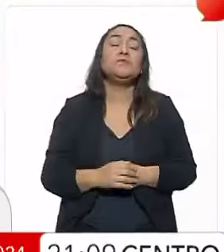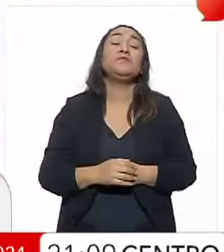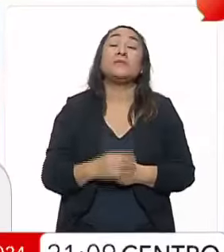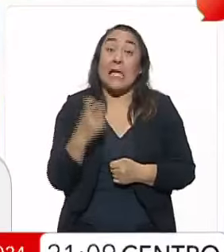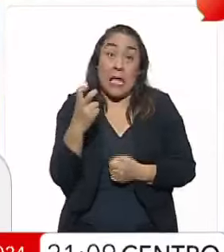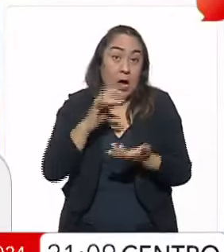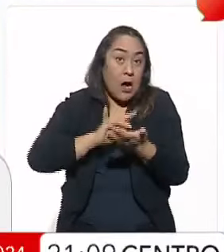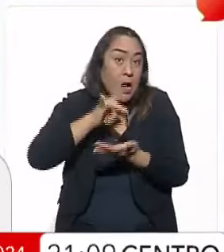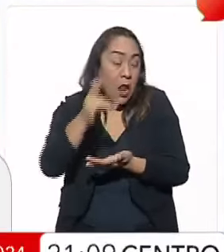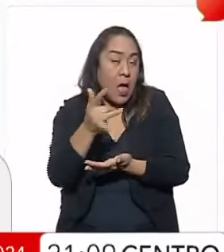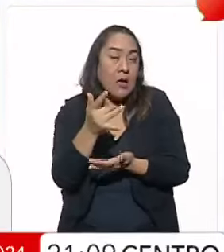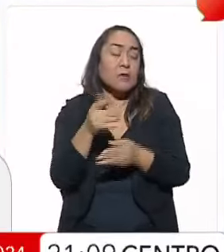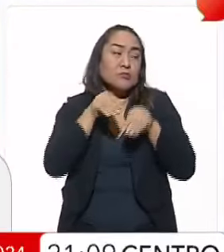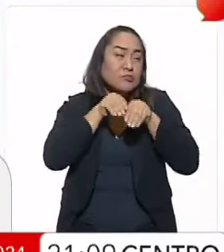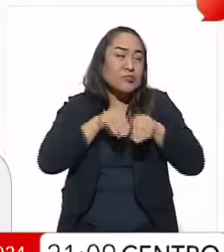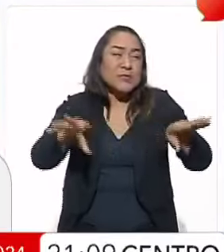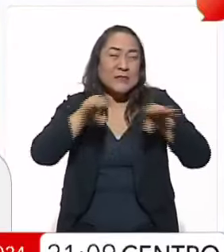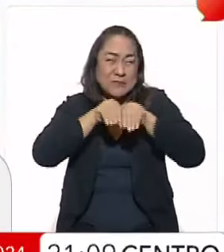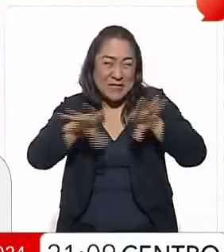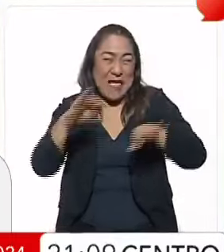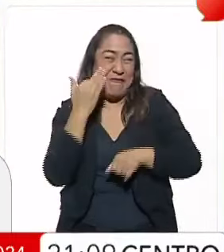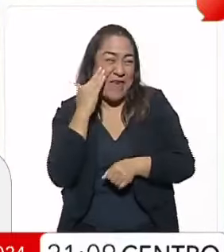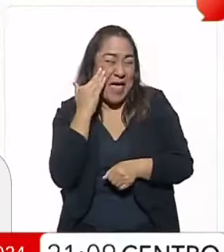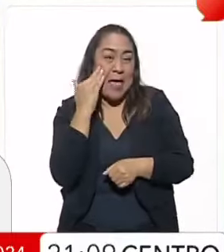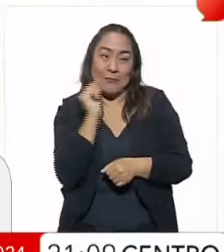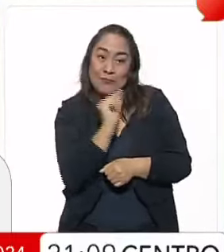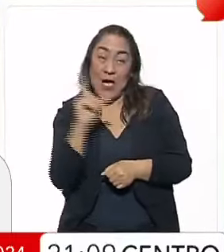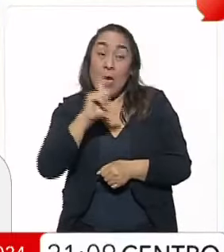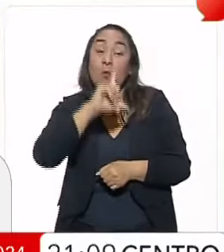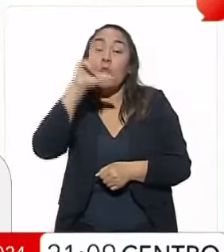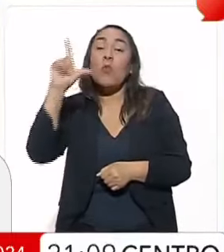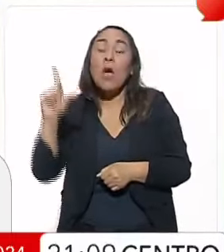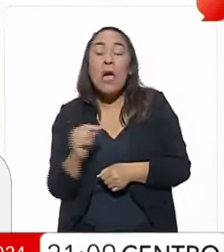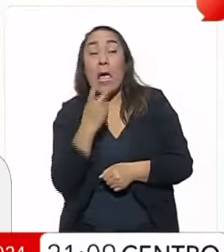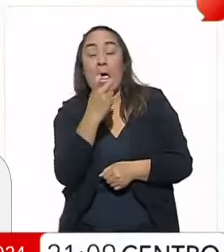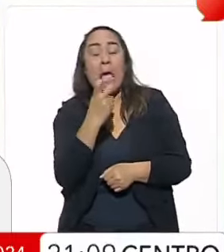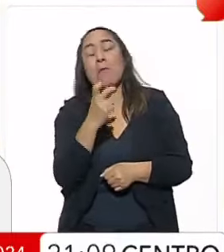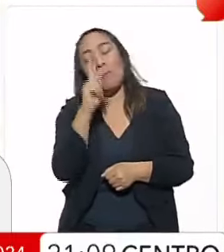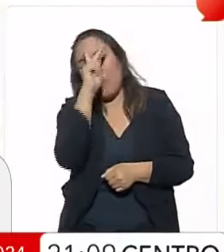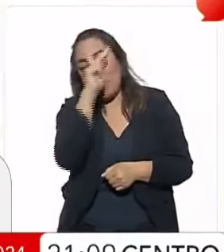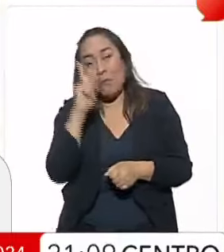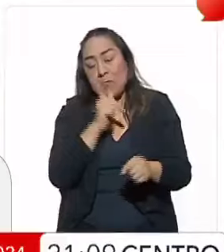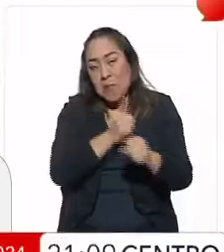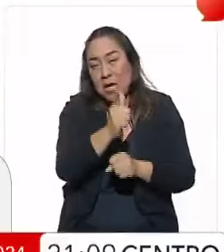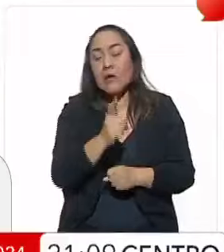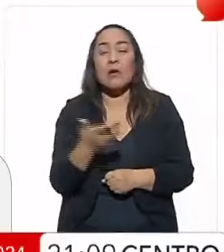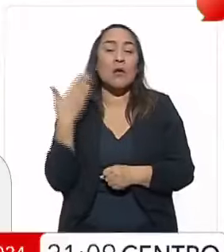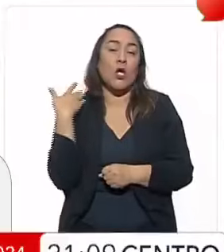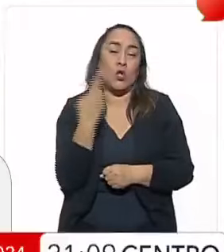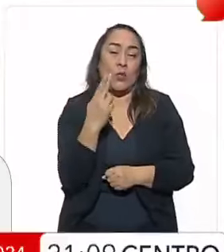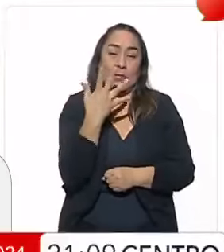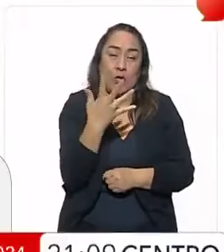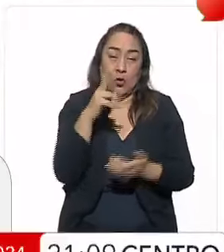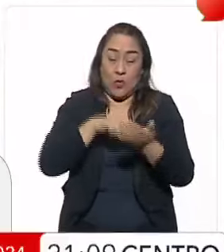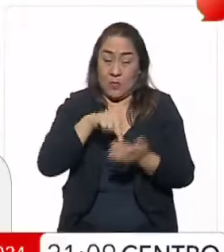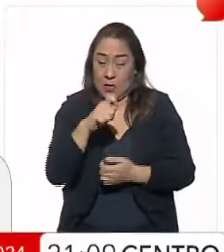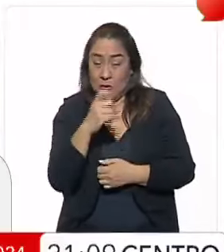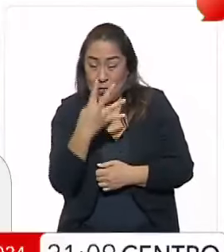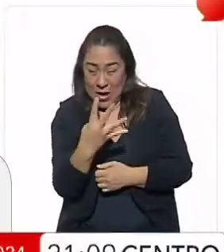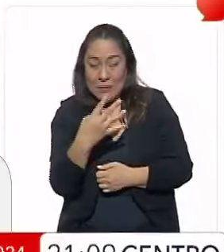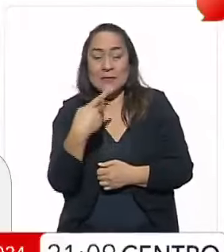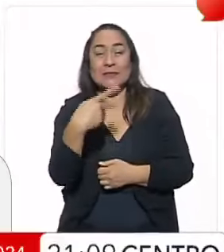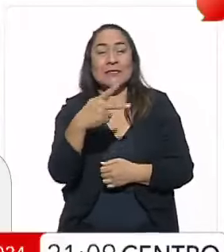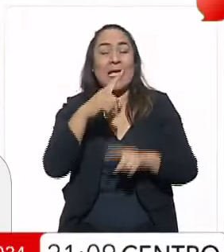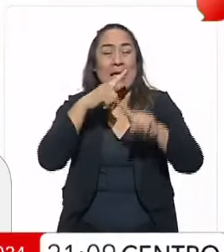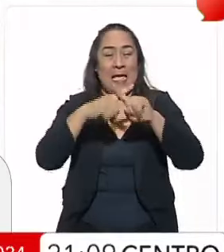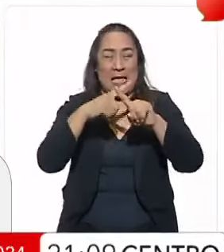el vehículo para construir su falsa imagen, también fueron la herramienta que la desmoronó. El 5 de noviembre de 2024, la cuenta de